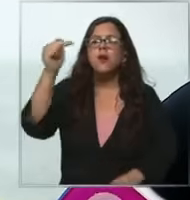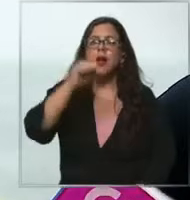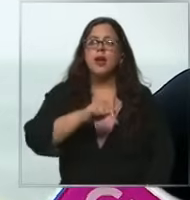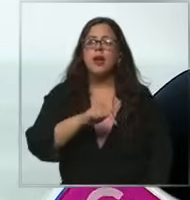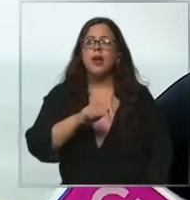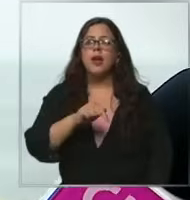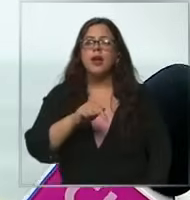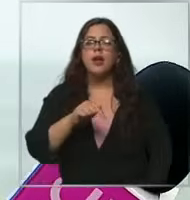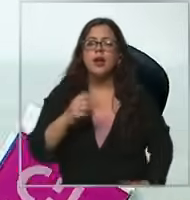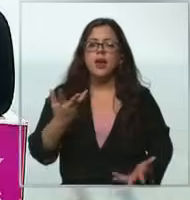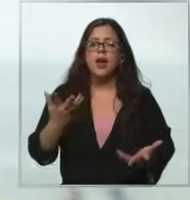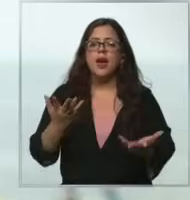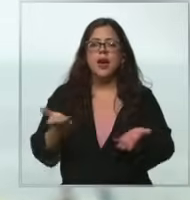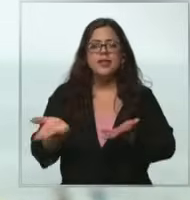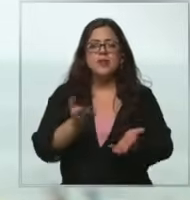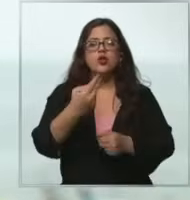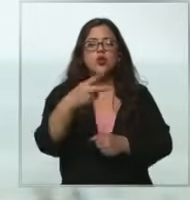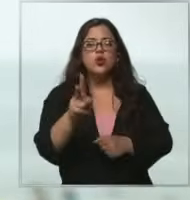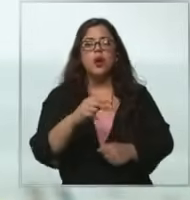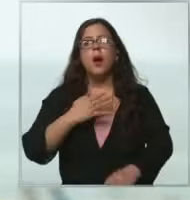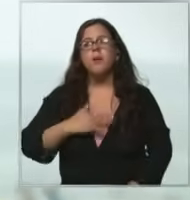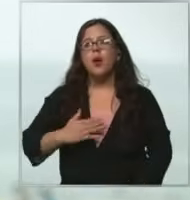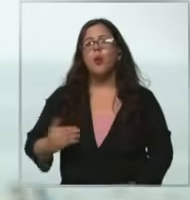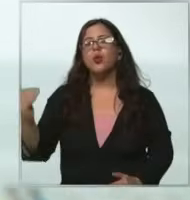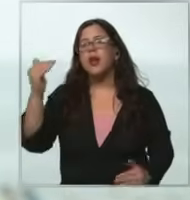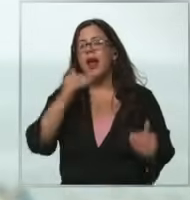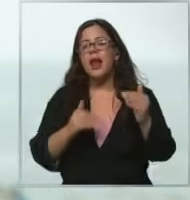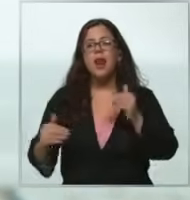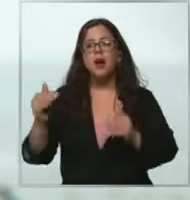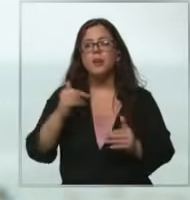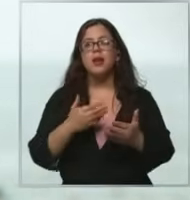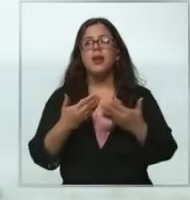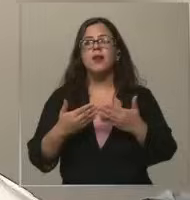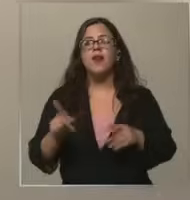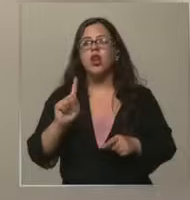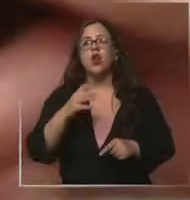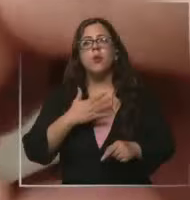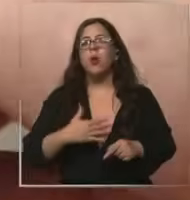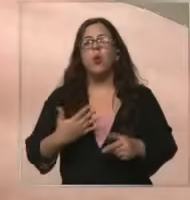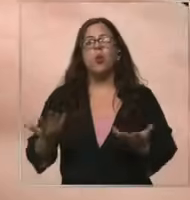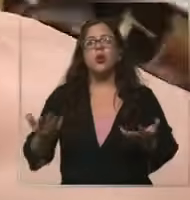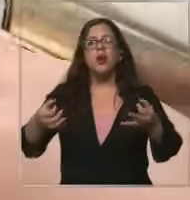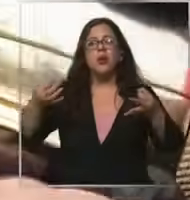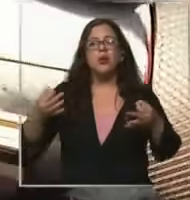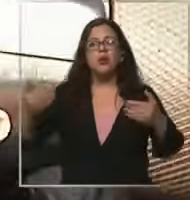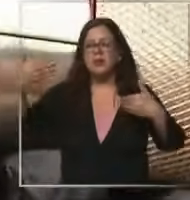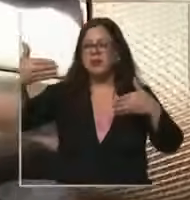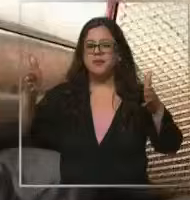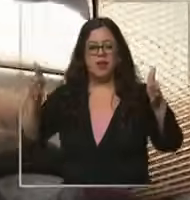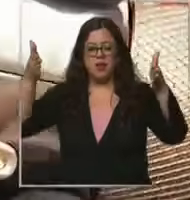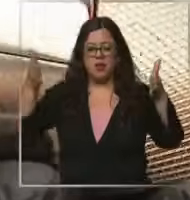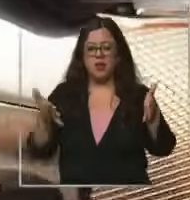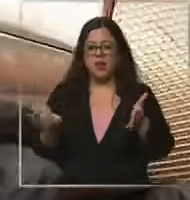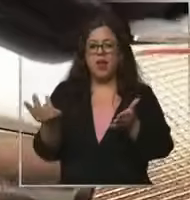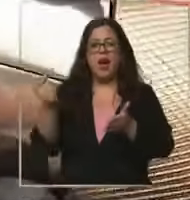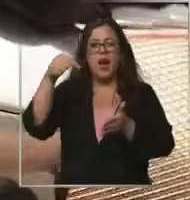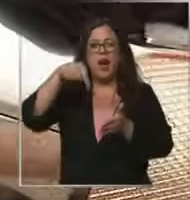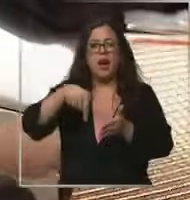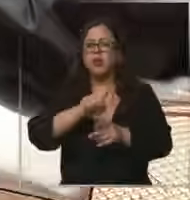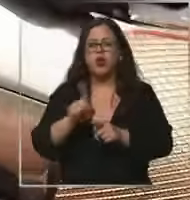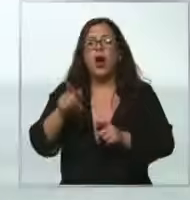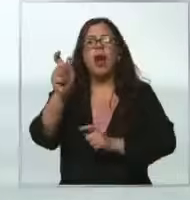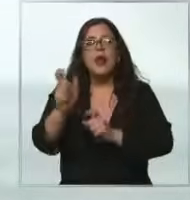a realizar tu servicio? Porque me gusta la playa, me gusta la libertad, no me gusta estar entre cuatro paredes. Yo creo que la gente acá